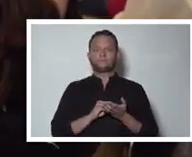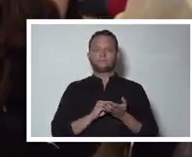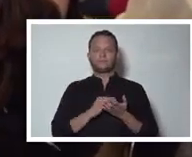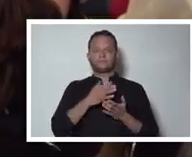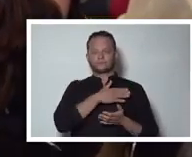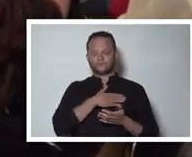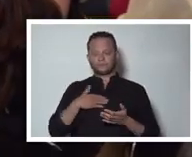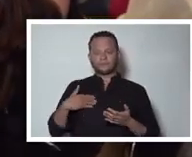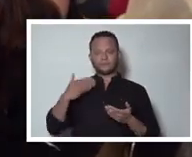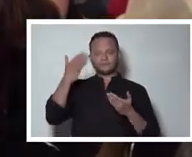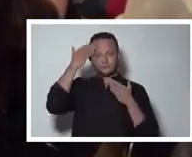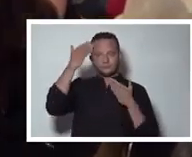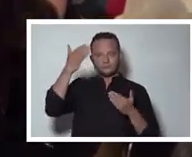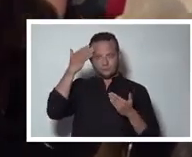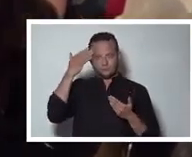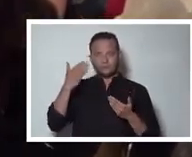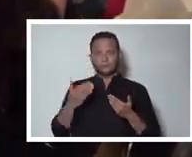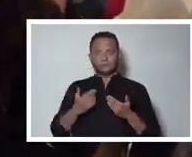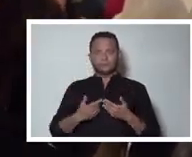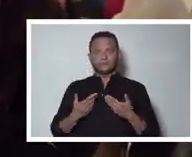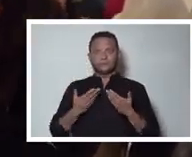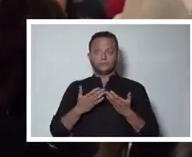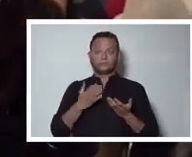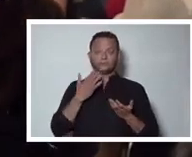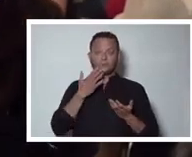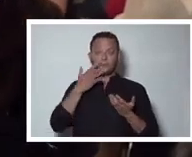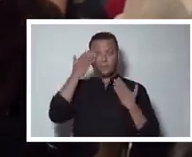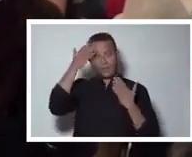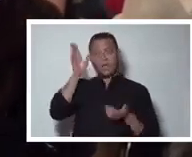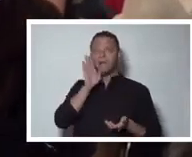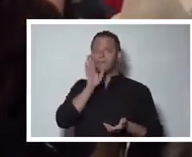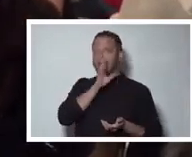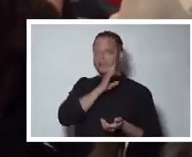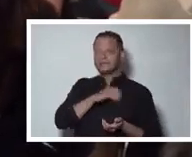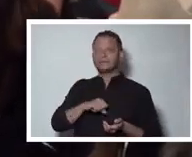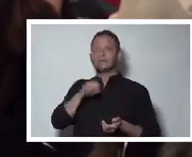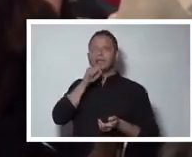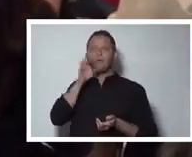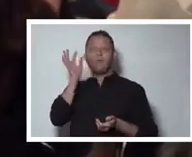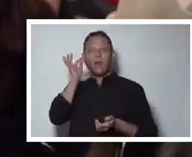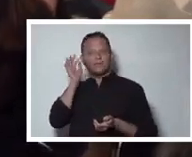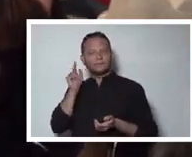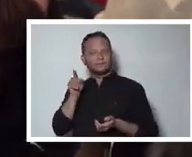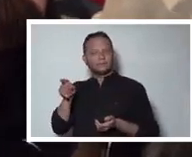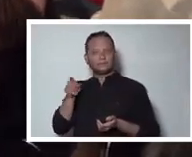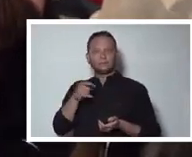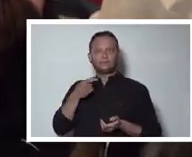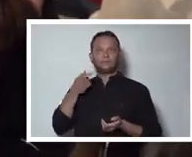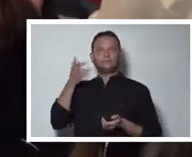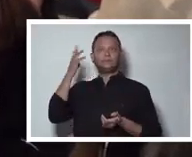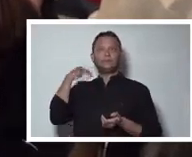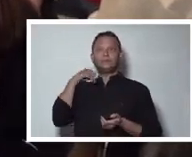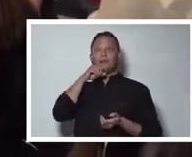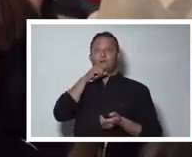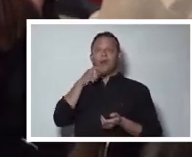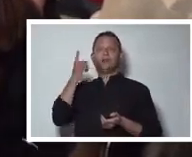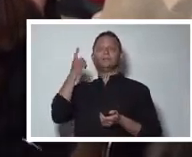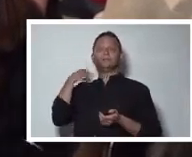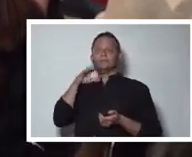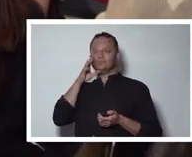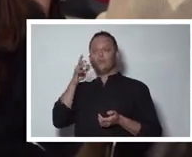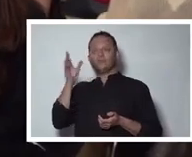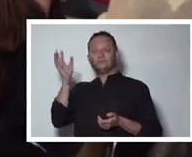homenajear y tender las manos a nuestras madres a nuestras abuelas a nuestras bisabuelas estamos aquí por